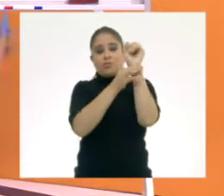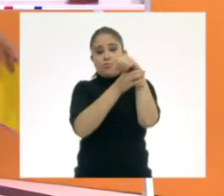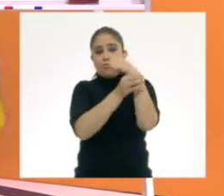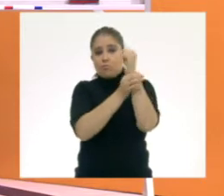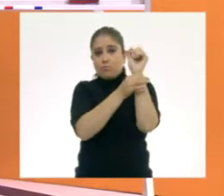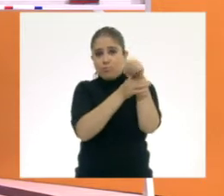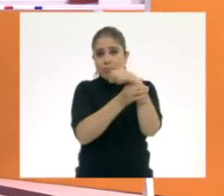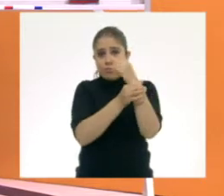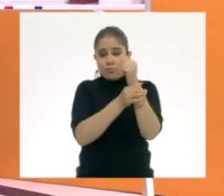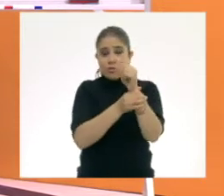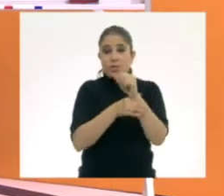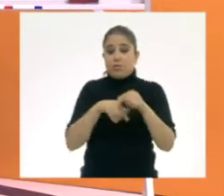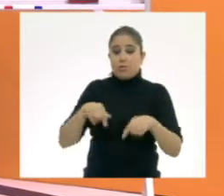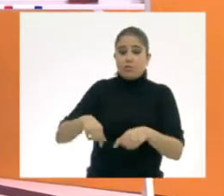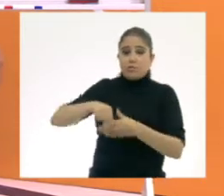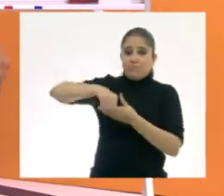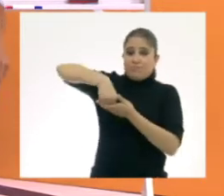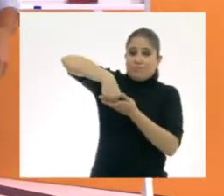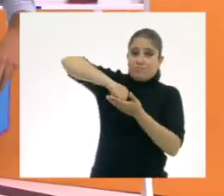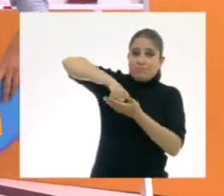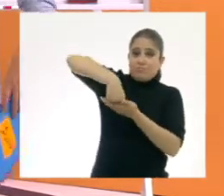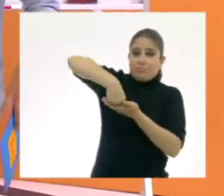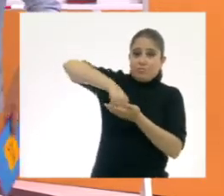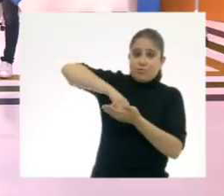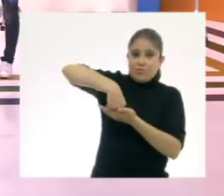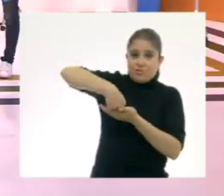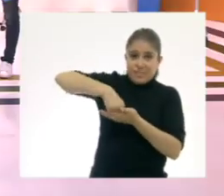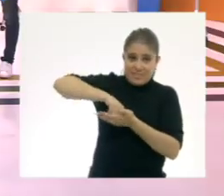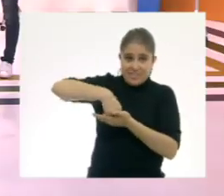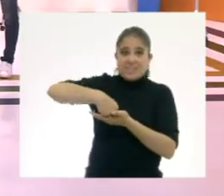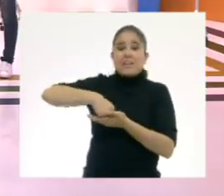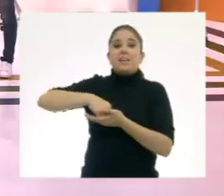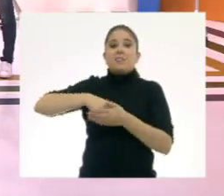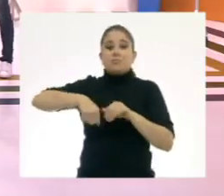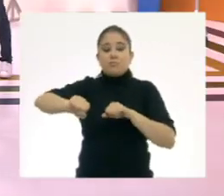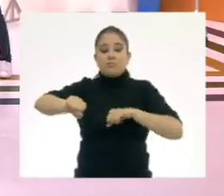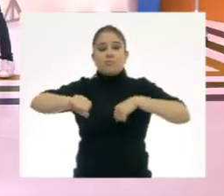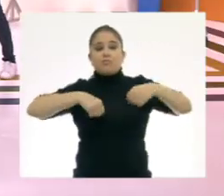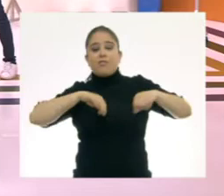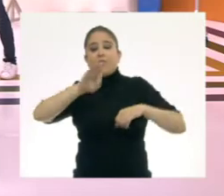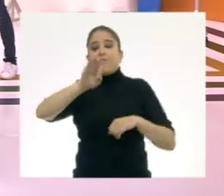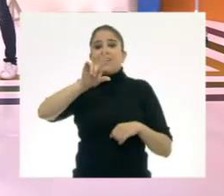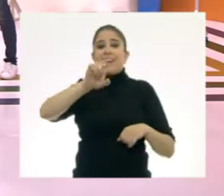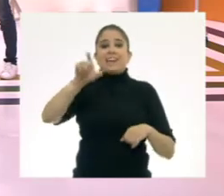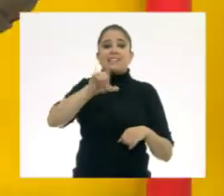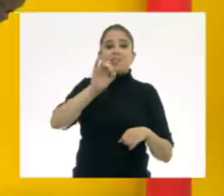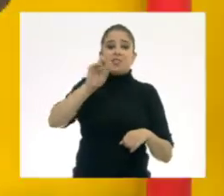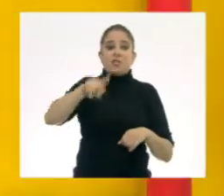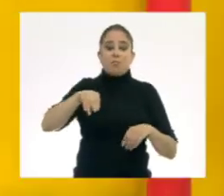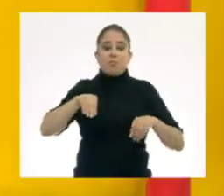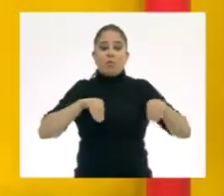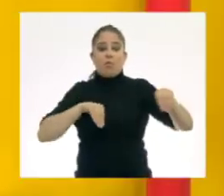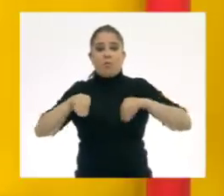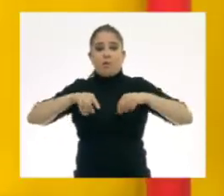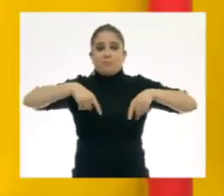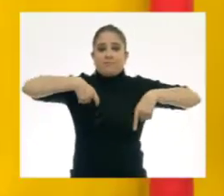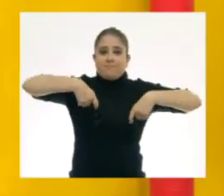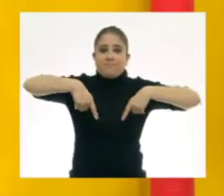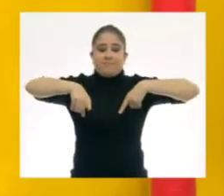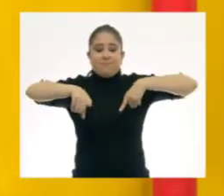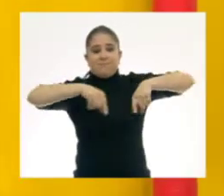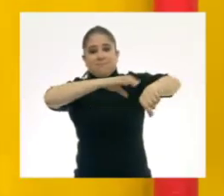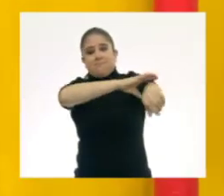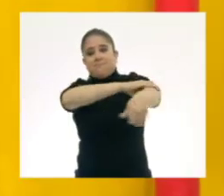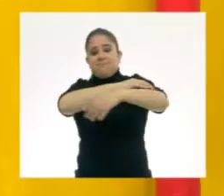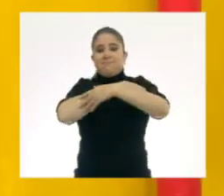muñeca, en lo que es la rodilla exactamente. ¿Sí? ¿Qué hago, mi flexión? Todo lo que nos hace movernos las